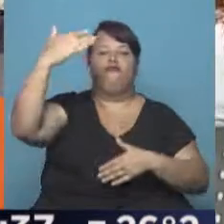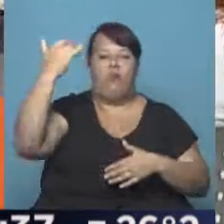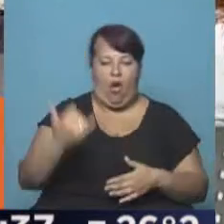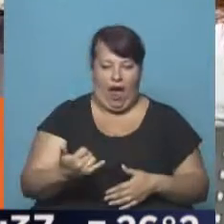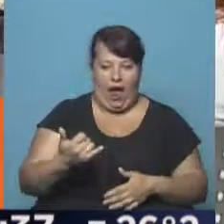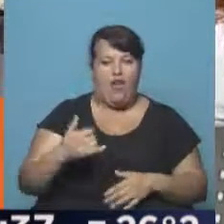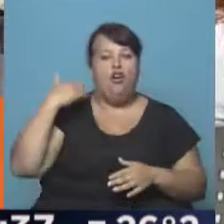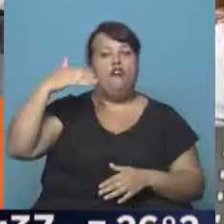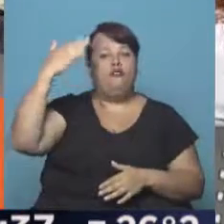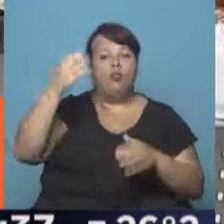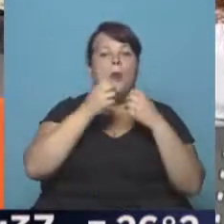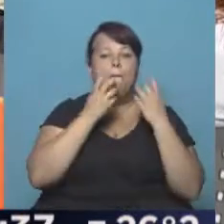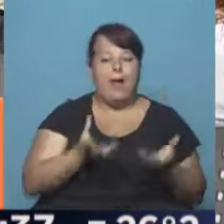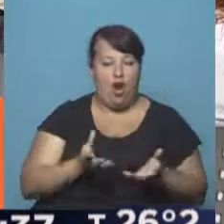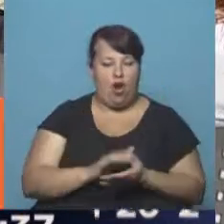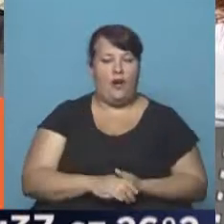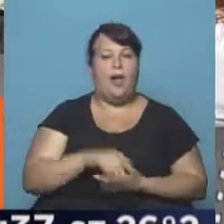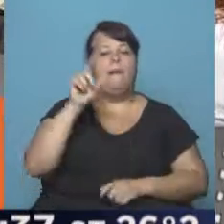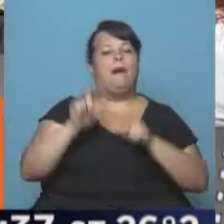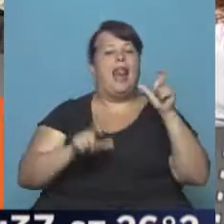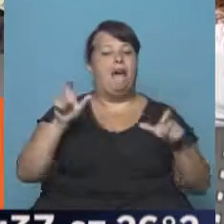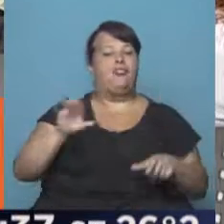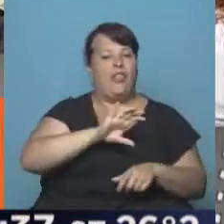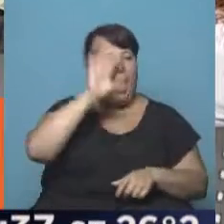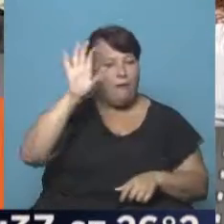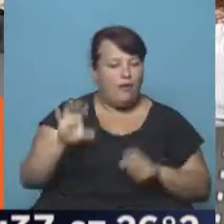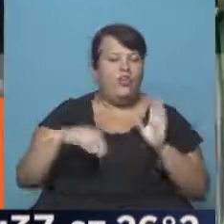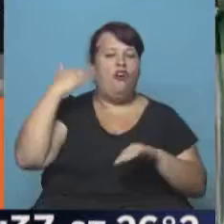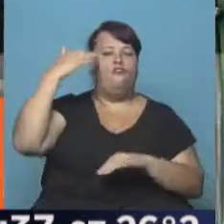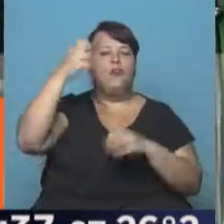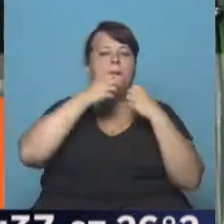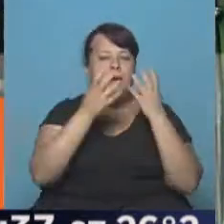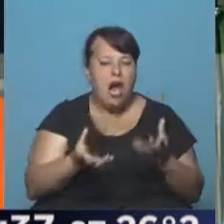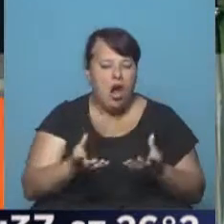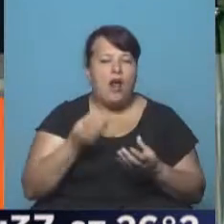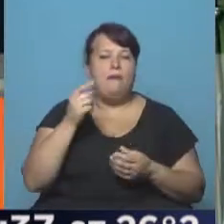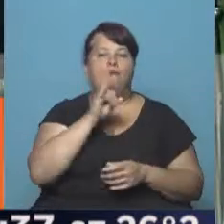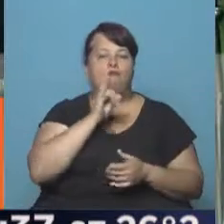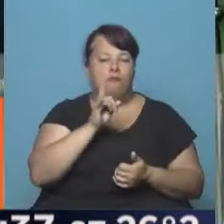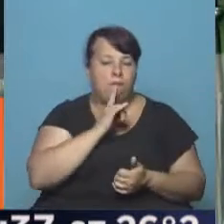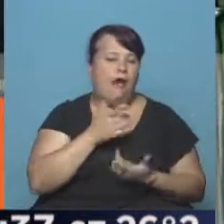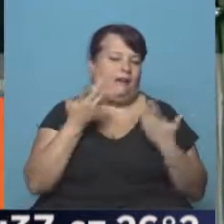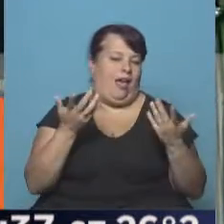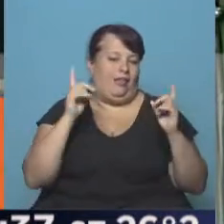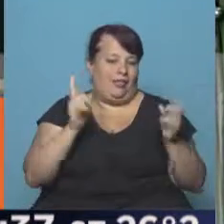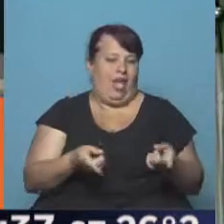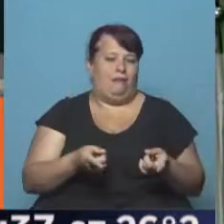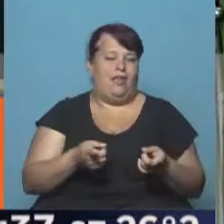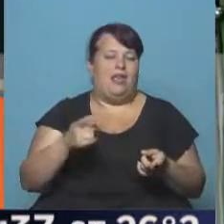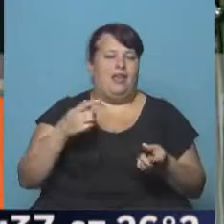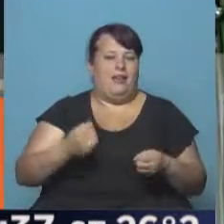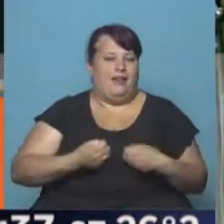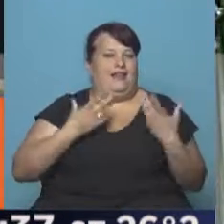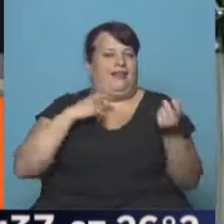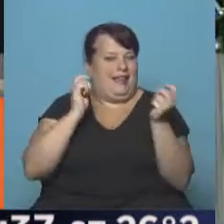y de un futuro mejor para la gente del interior de un futuro mejor para tucumán y obviamente el ánimo